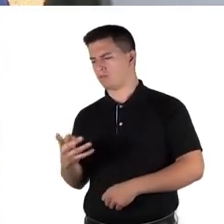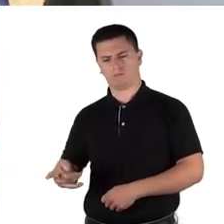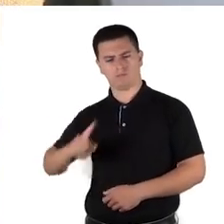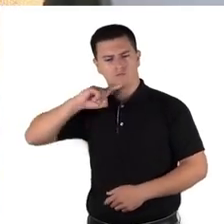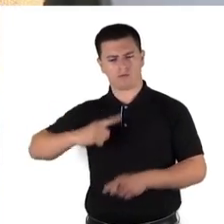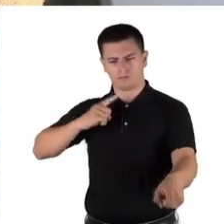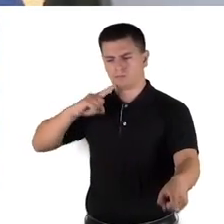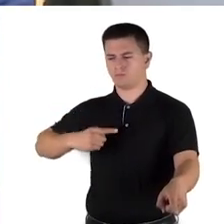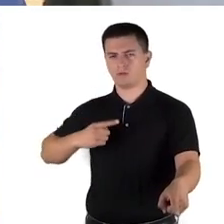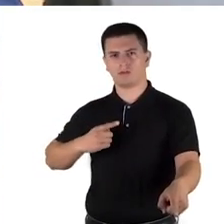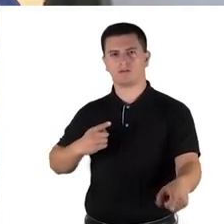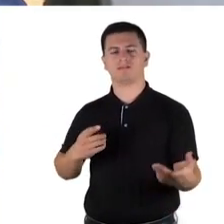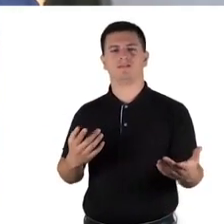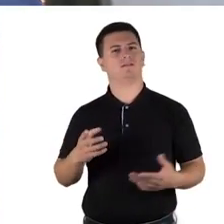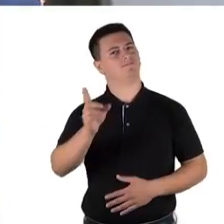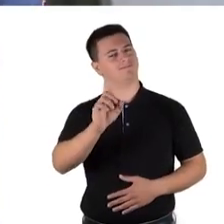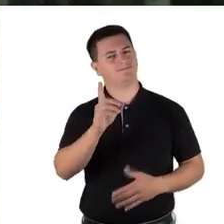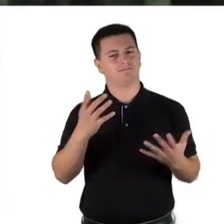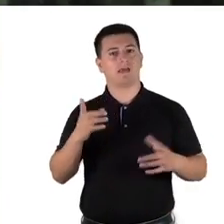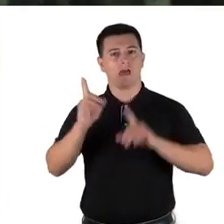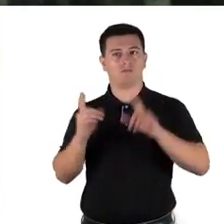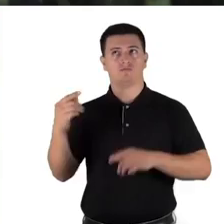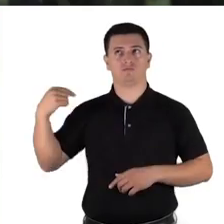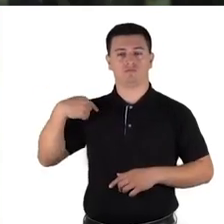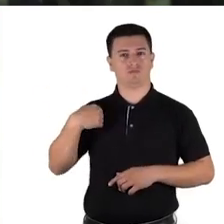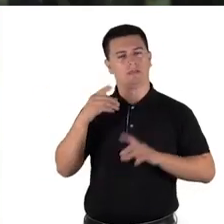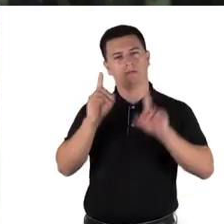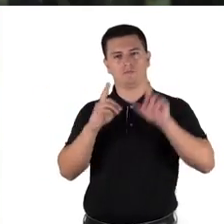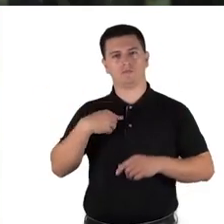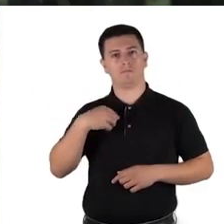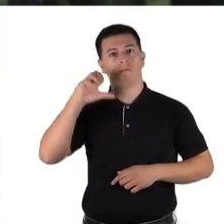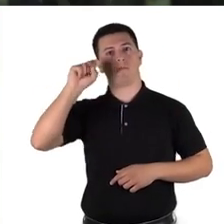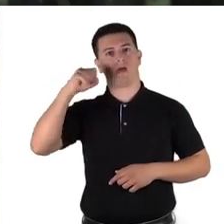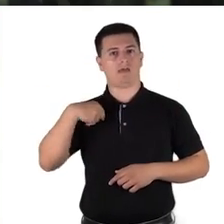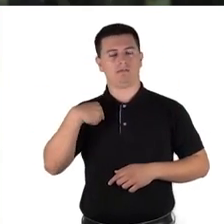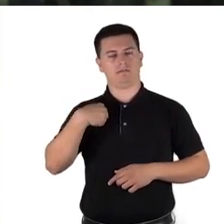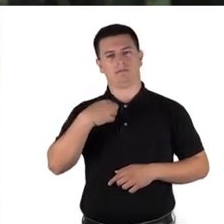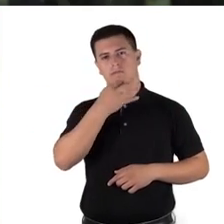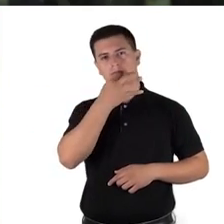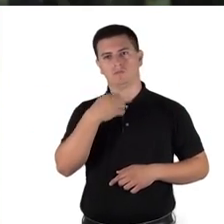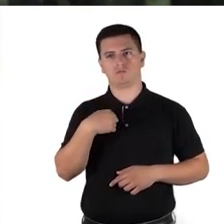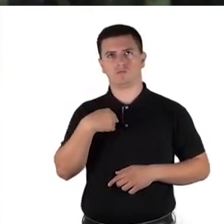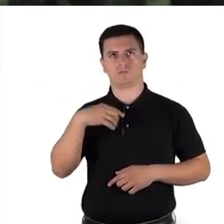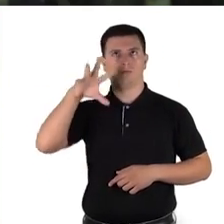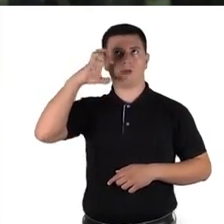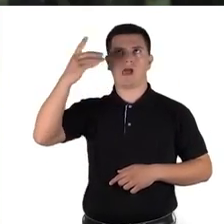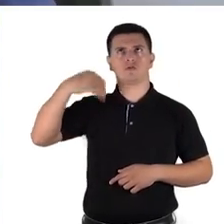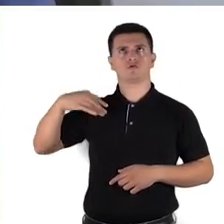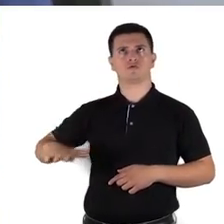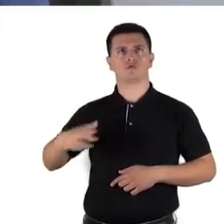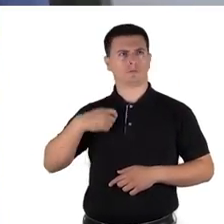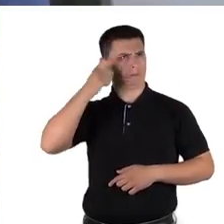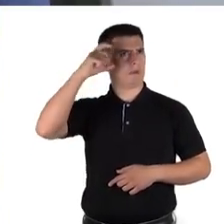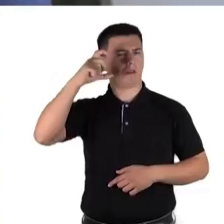padres tampoco, no, vos tenés tantos años, esto ya tenés que hacer. Claro, ahí como que a veces nosotros los adultos nos sentimos con mucha presión, ¿verdad? Decir, no, o nos olvidamos